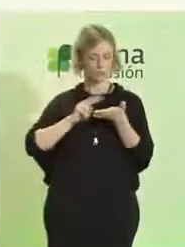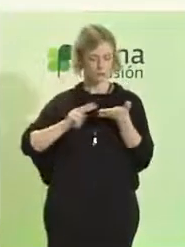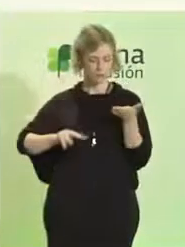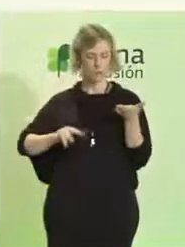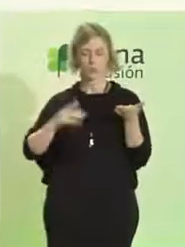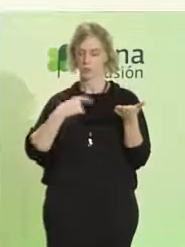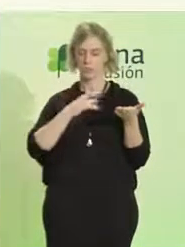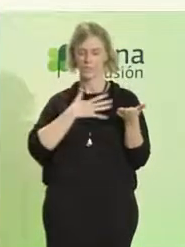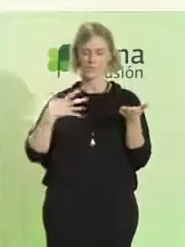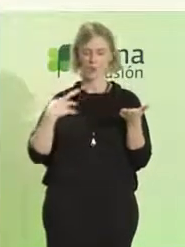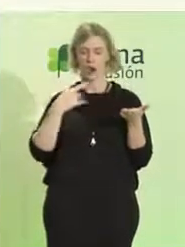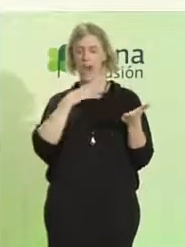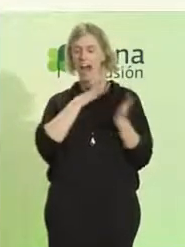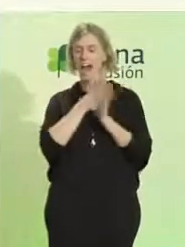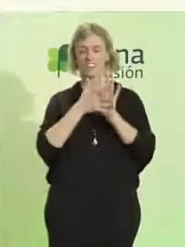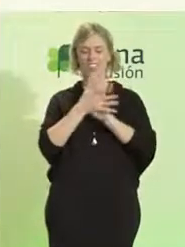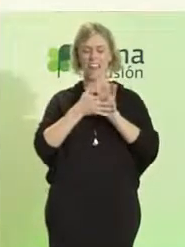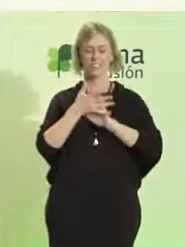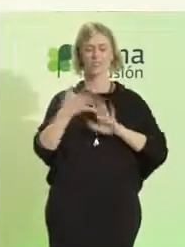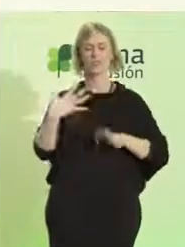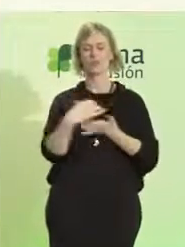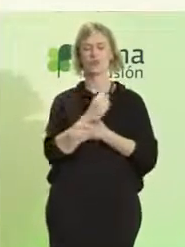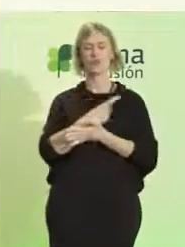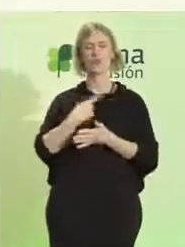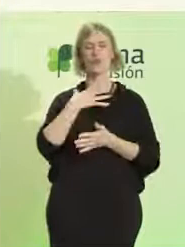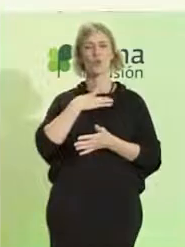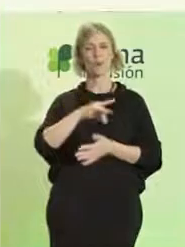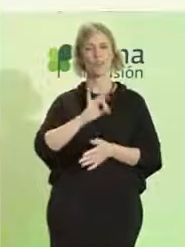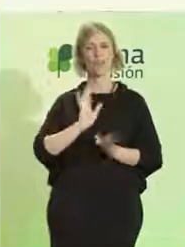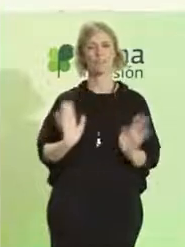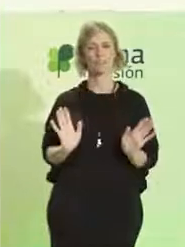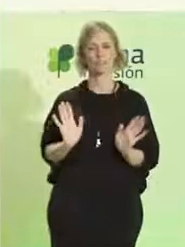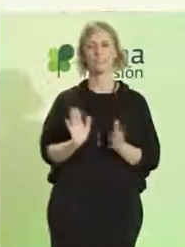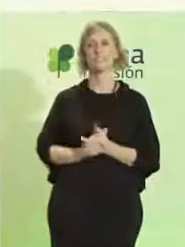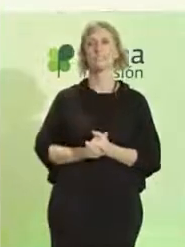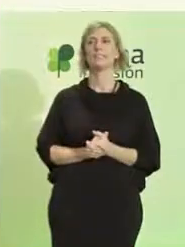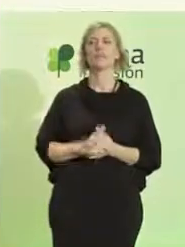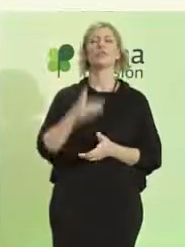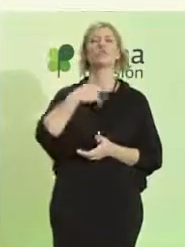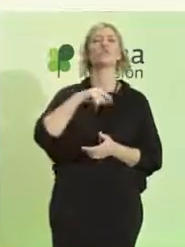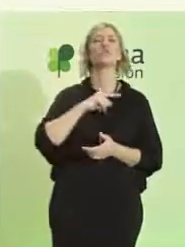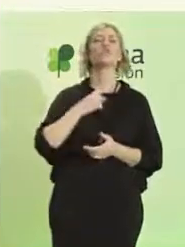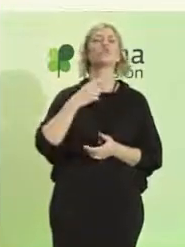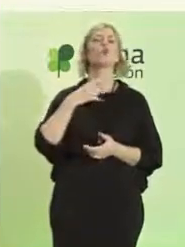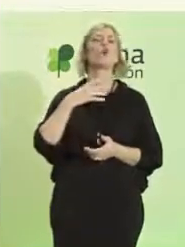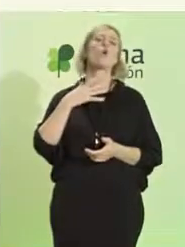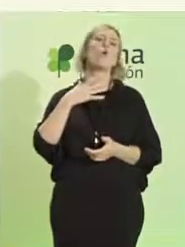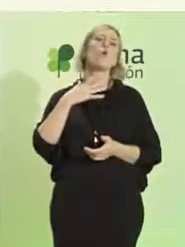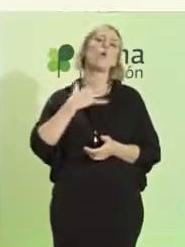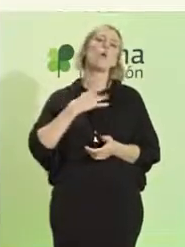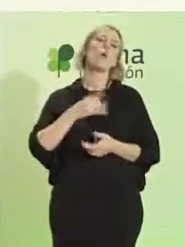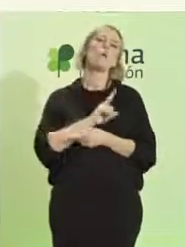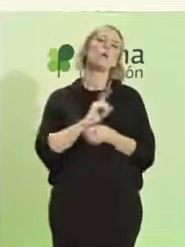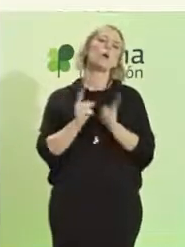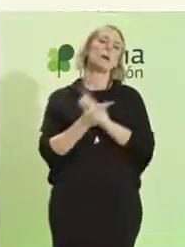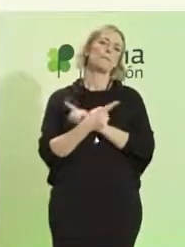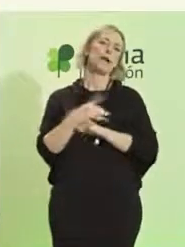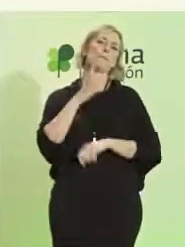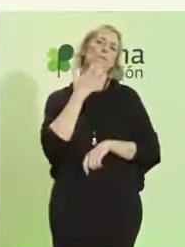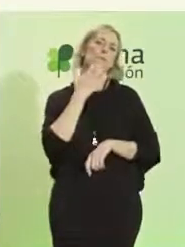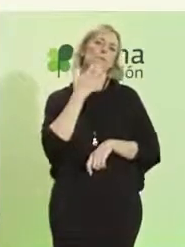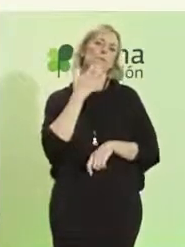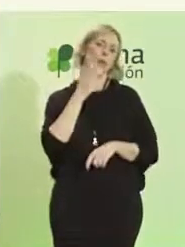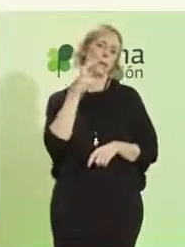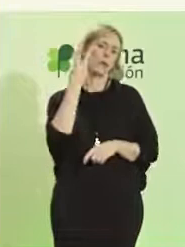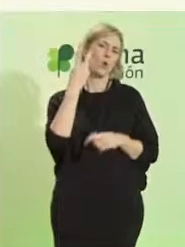referenciar todo lo que pueda. Esta visión jerárquica creo que es lo que sí que podemos cambiar y voy a poner dos ejemplos de cómo nosotras